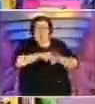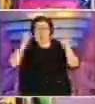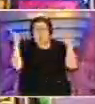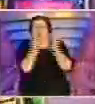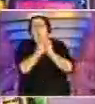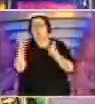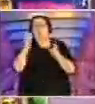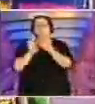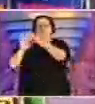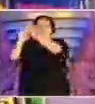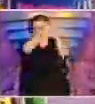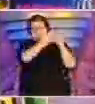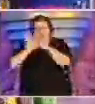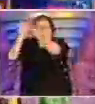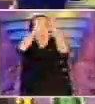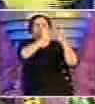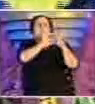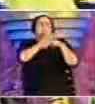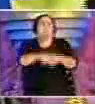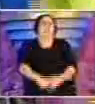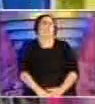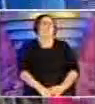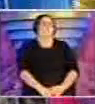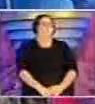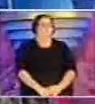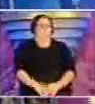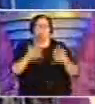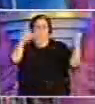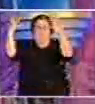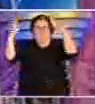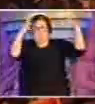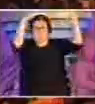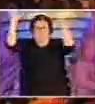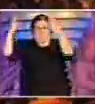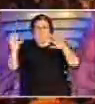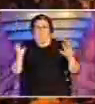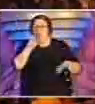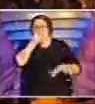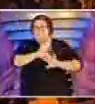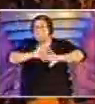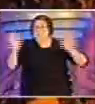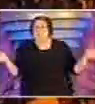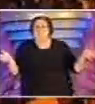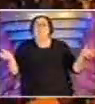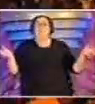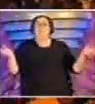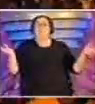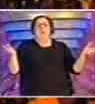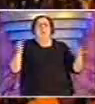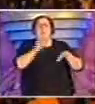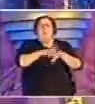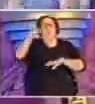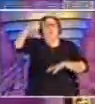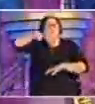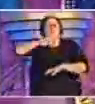unidos. Las palabras de Ana, la directora, en clara apelación a que pues se ponga. Para que no se la